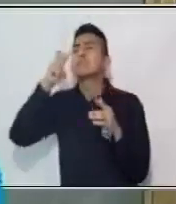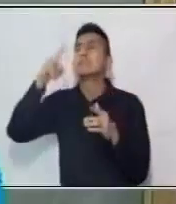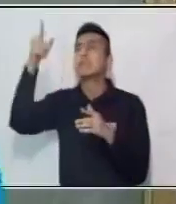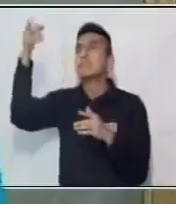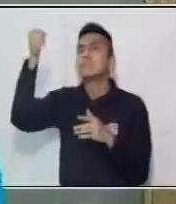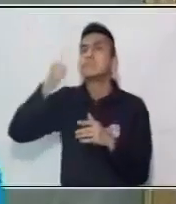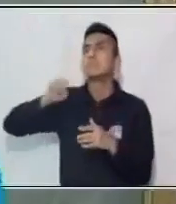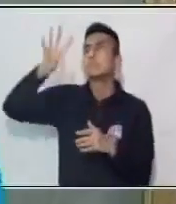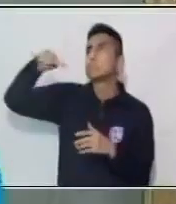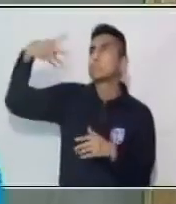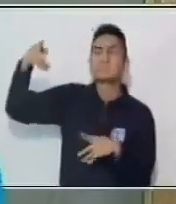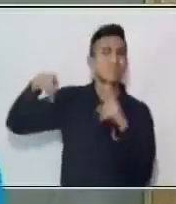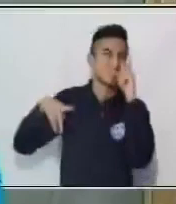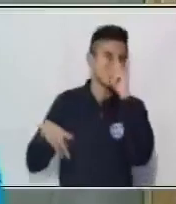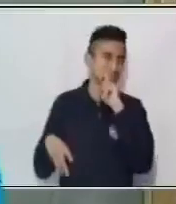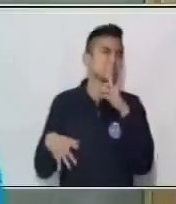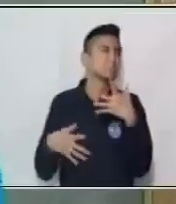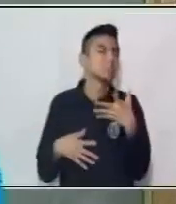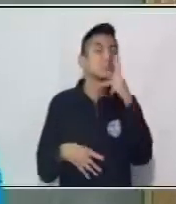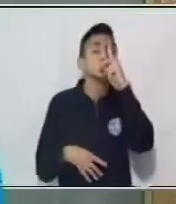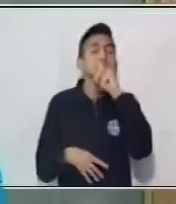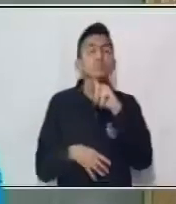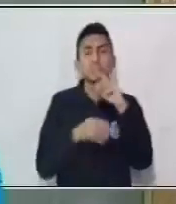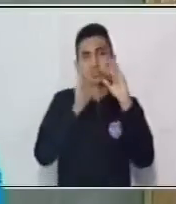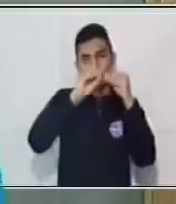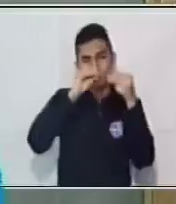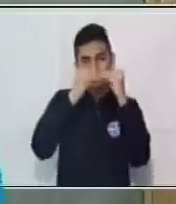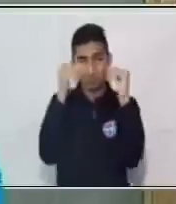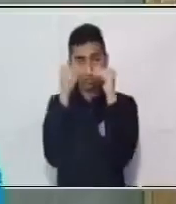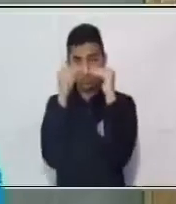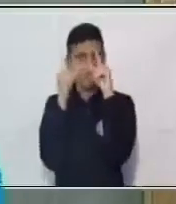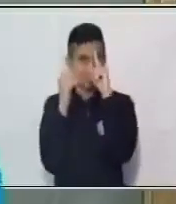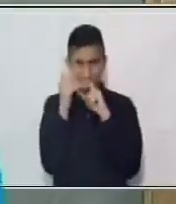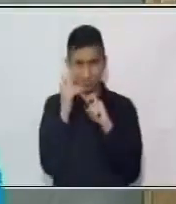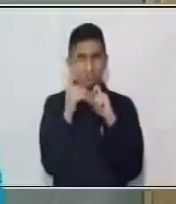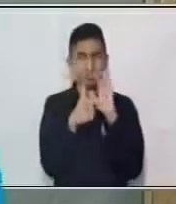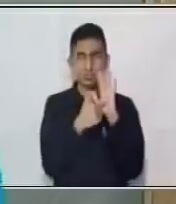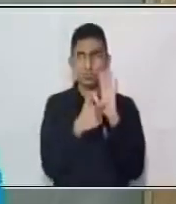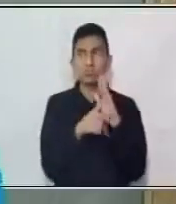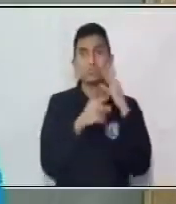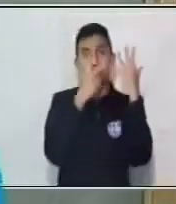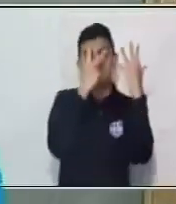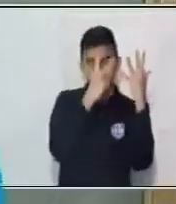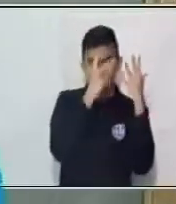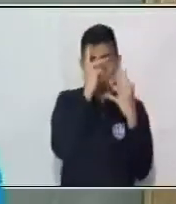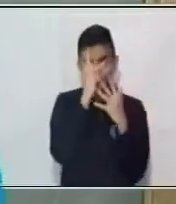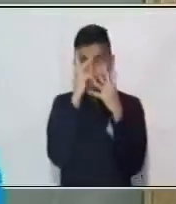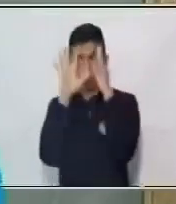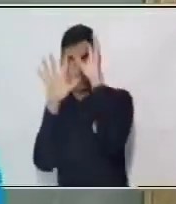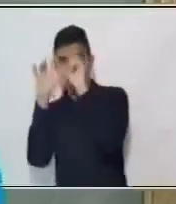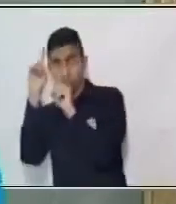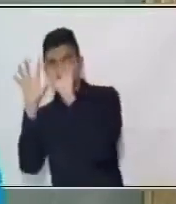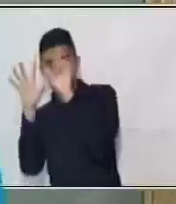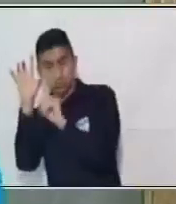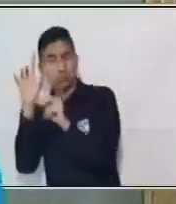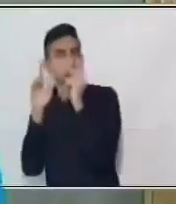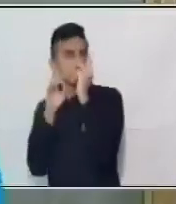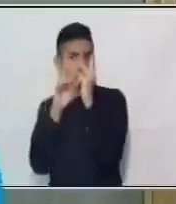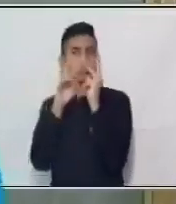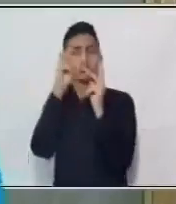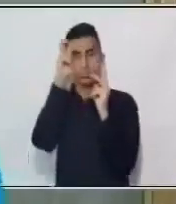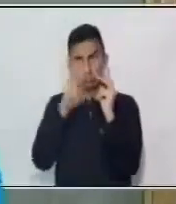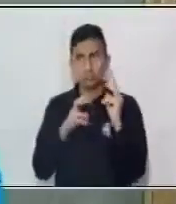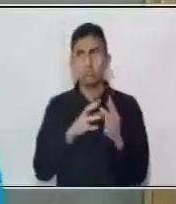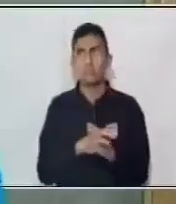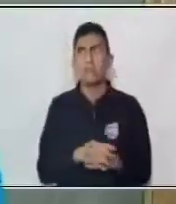Porque no hay factores comunes entre estos dos, porque solo son el 7 solo tiene séptima y el 11 solo tiene